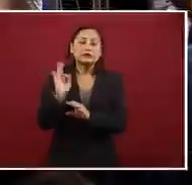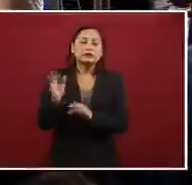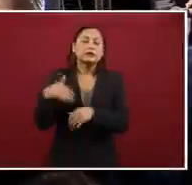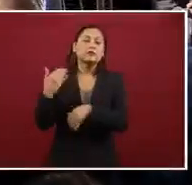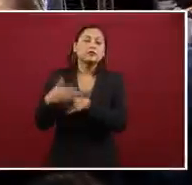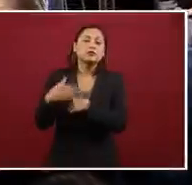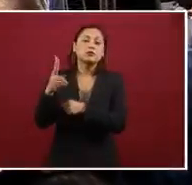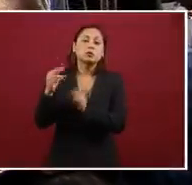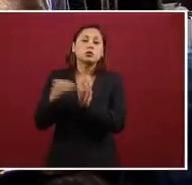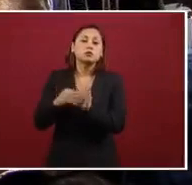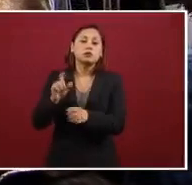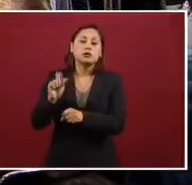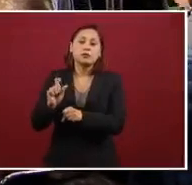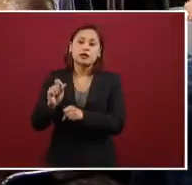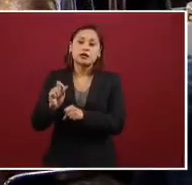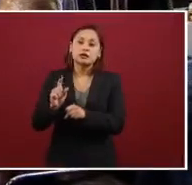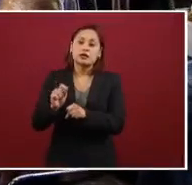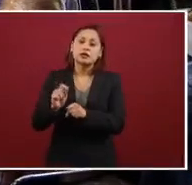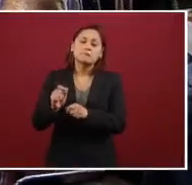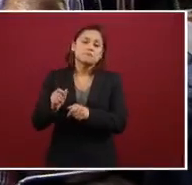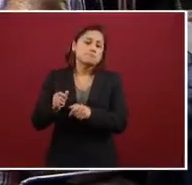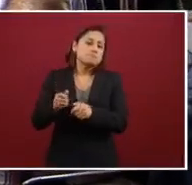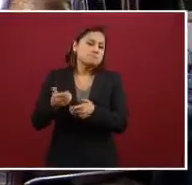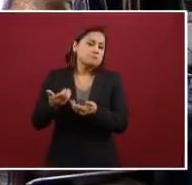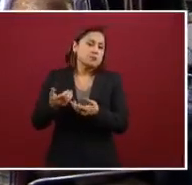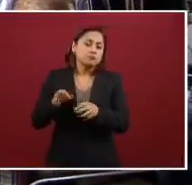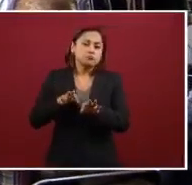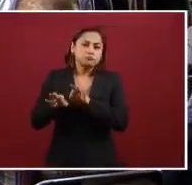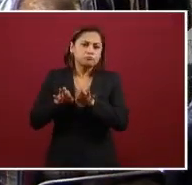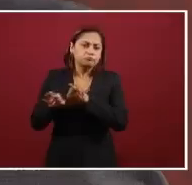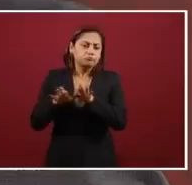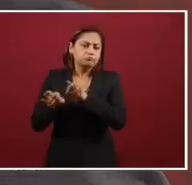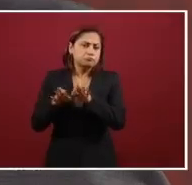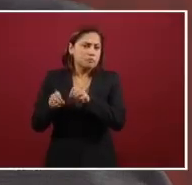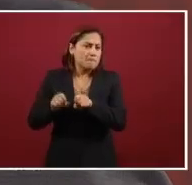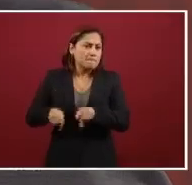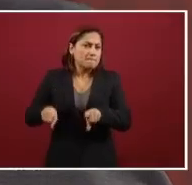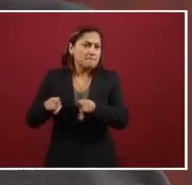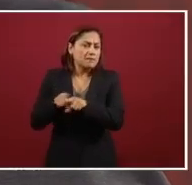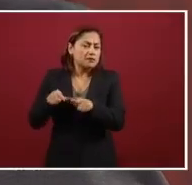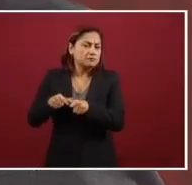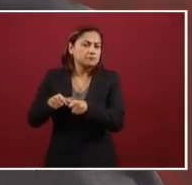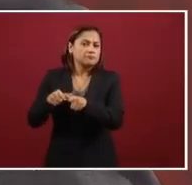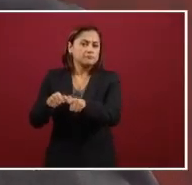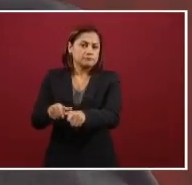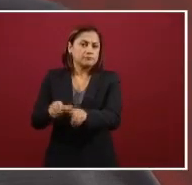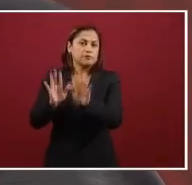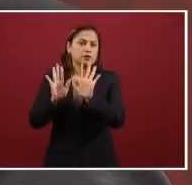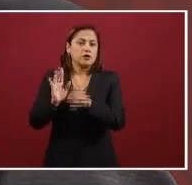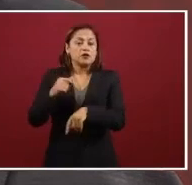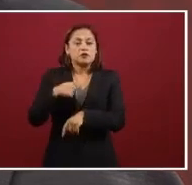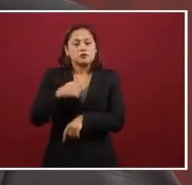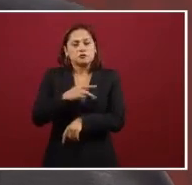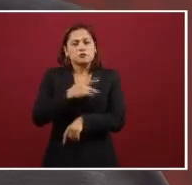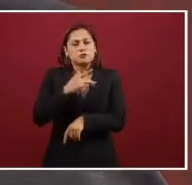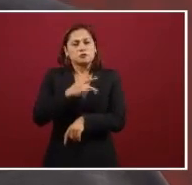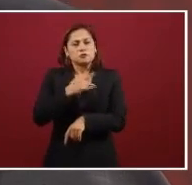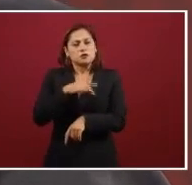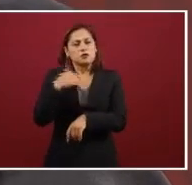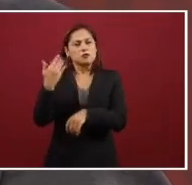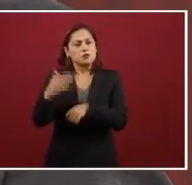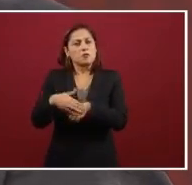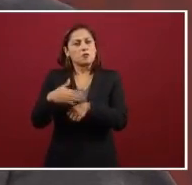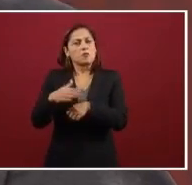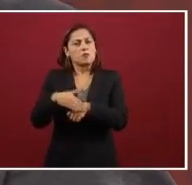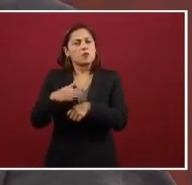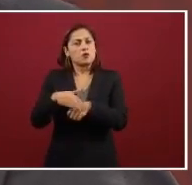ritmo. Incluso más allá, llegaríamos hasta 2021. Pero supongo que el Congreso sí nos apoyará para mantener